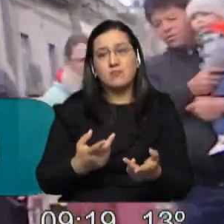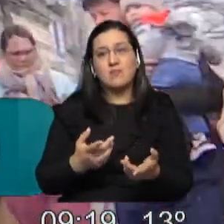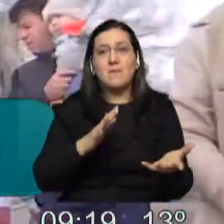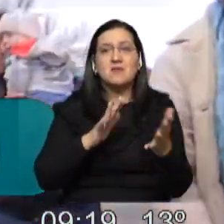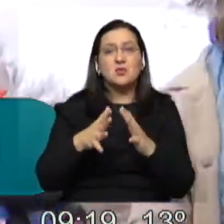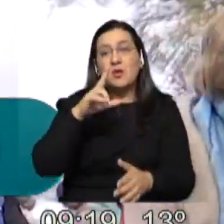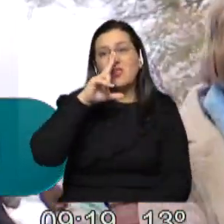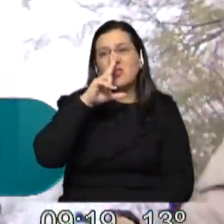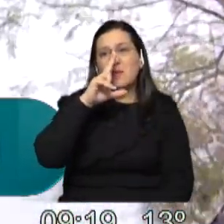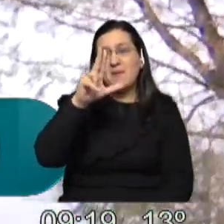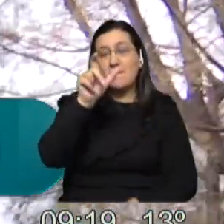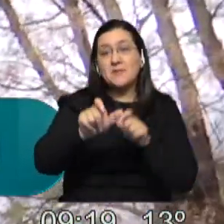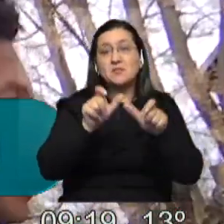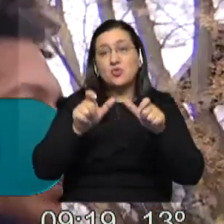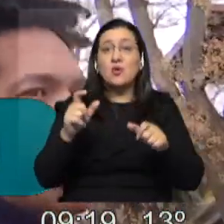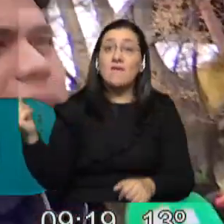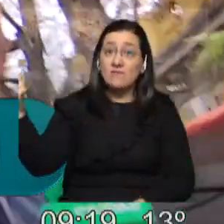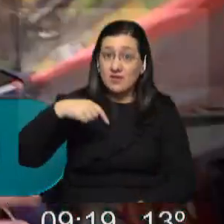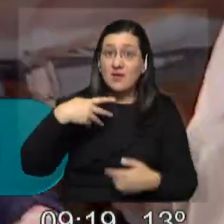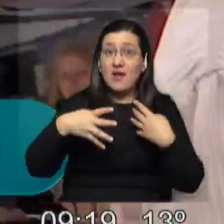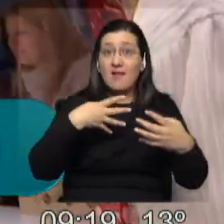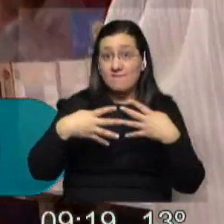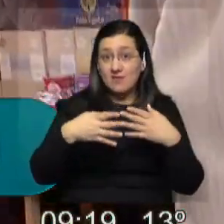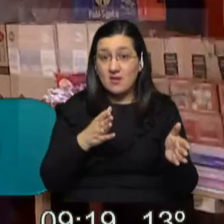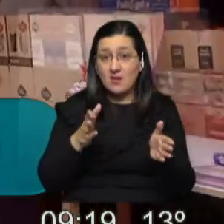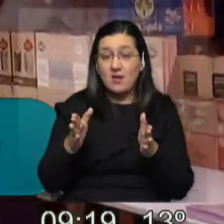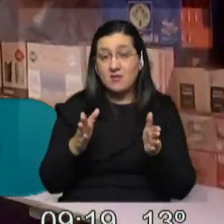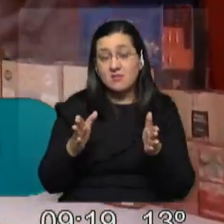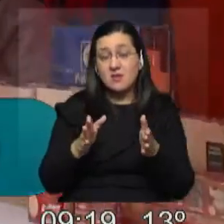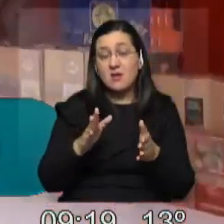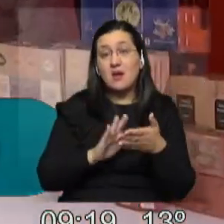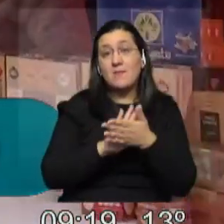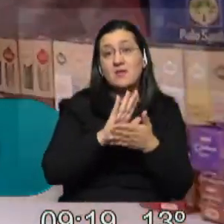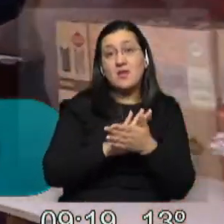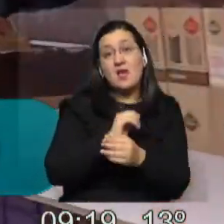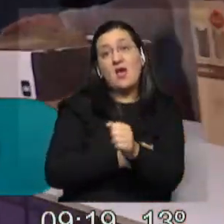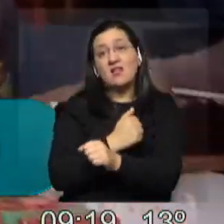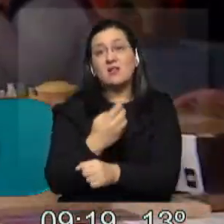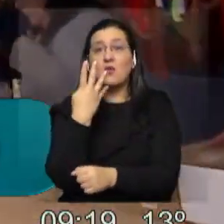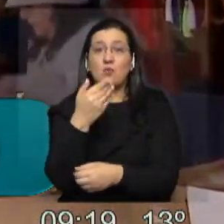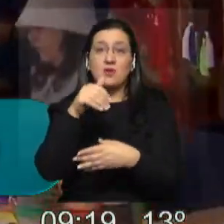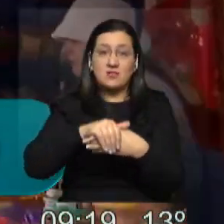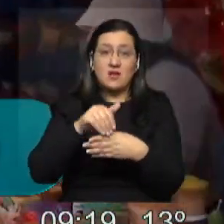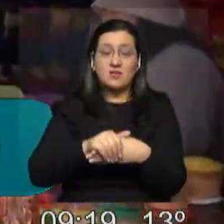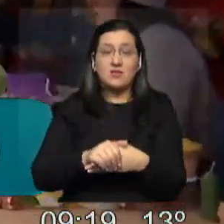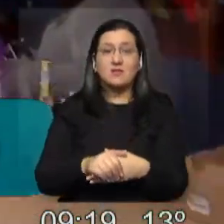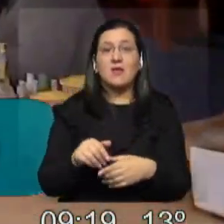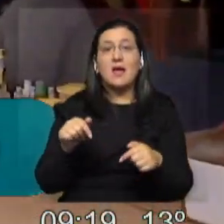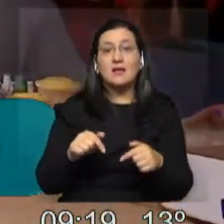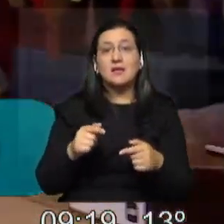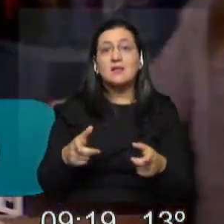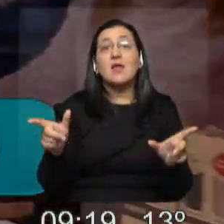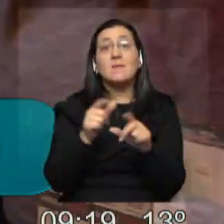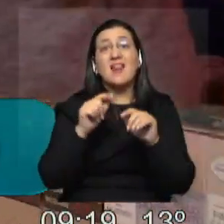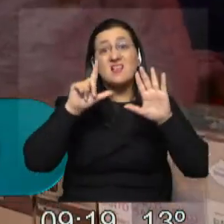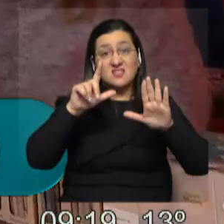3.000 personas pasan por aquí entre la mañana y las 3, 4 de la tarde. tarde. Hay que recordar que aquí, si no me equivoco, cierro a las 7 de la